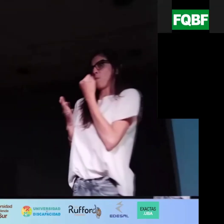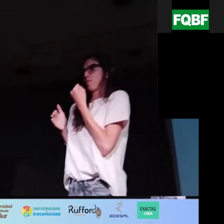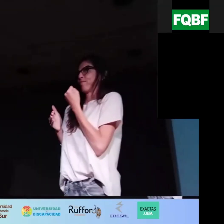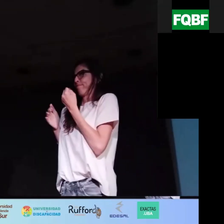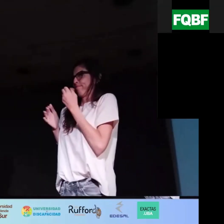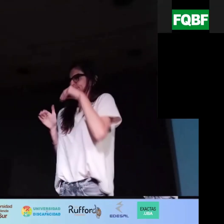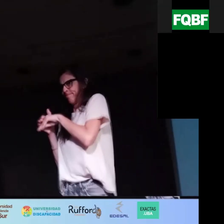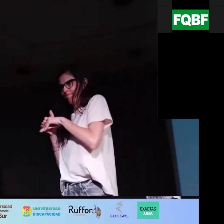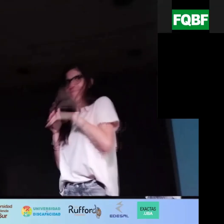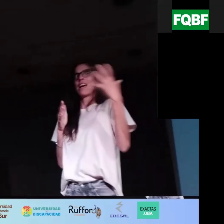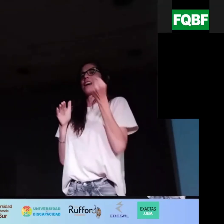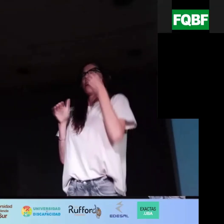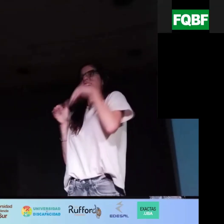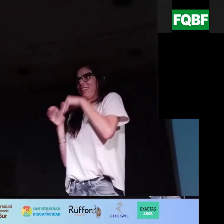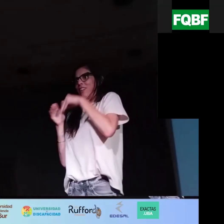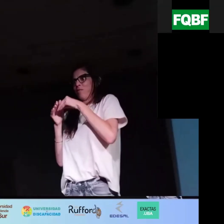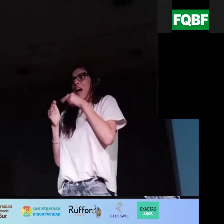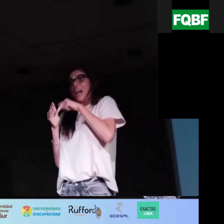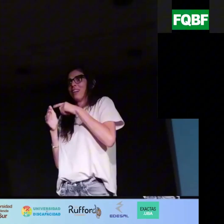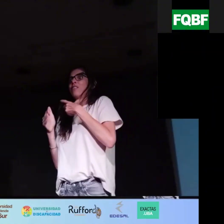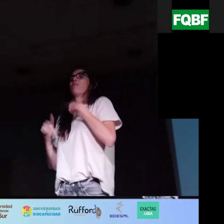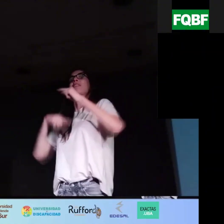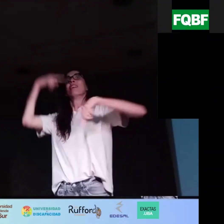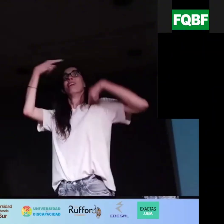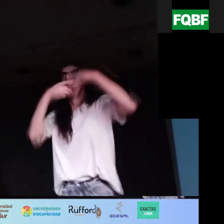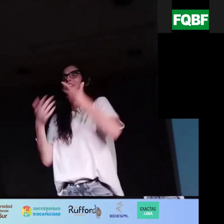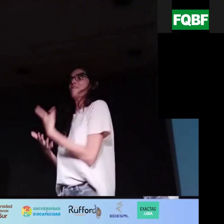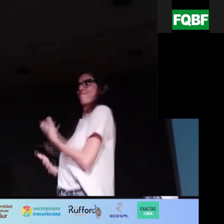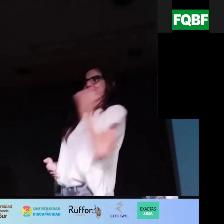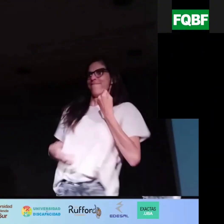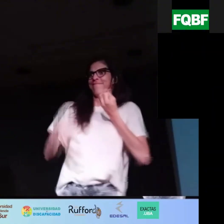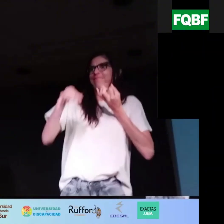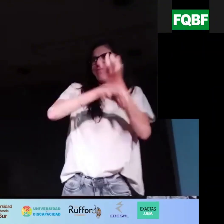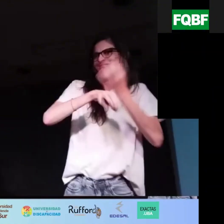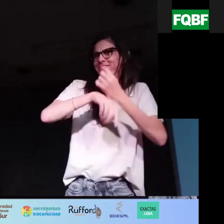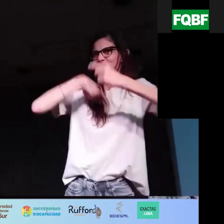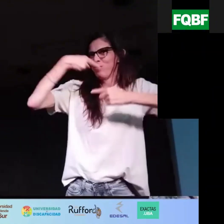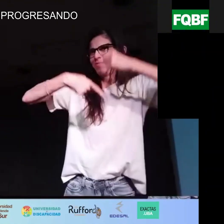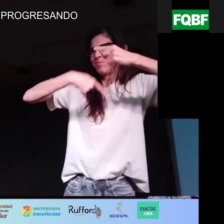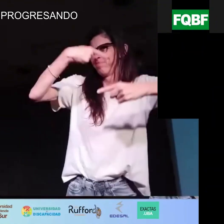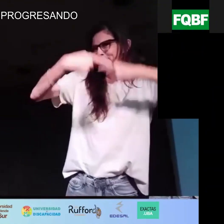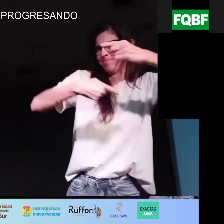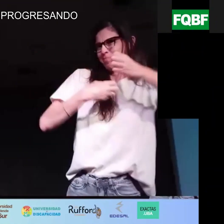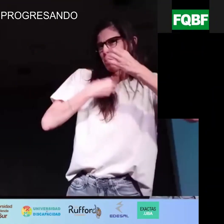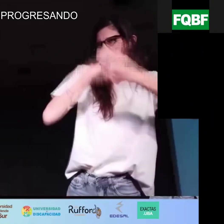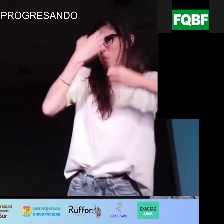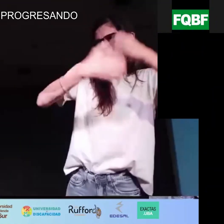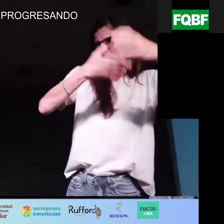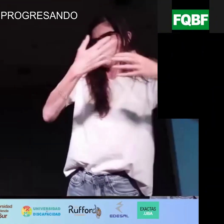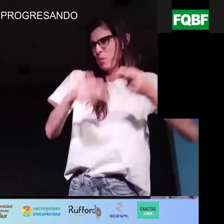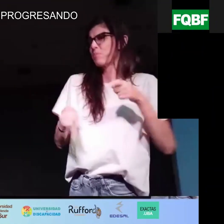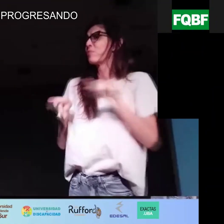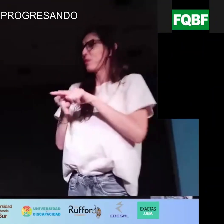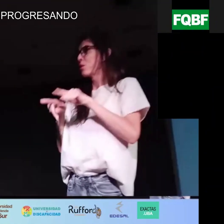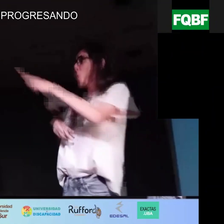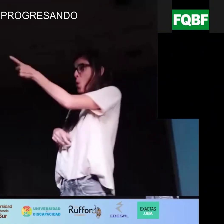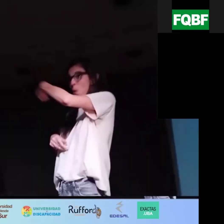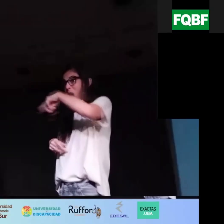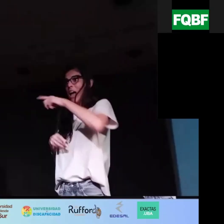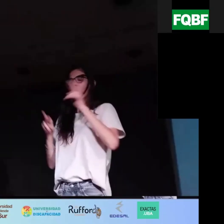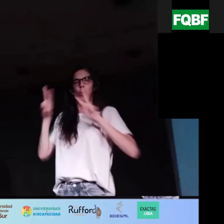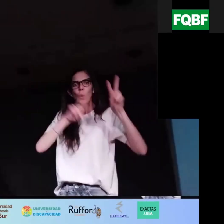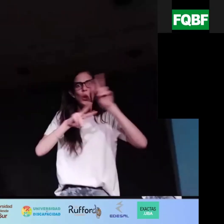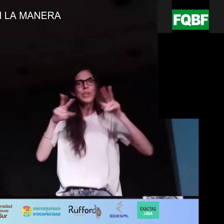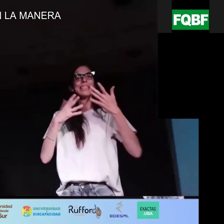esto parte de la didáctica es una deuda que falta para poder continuar y seguir